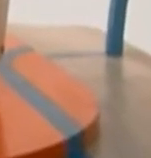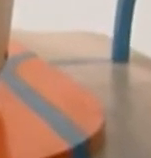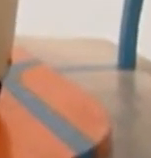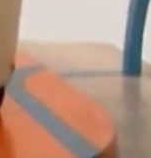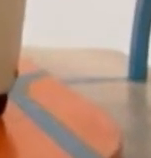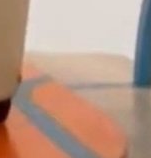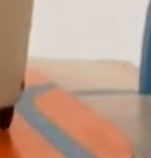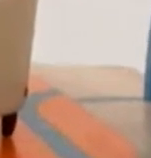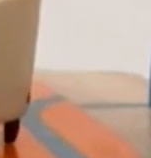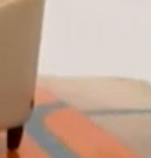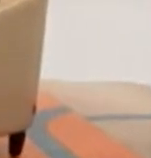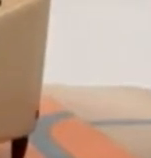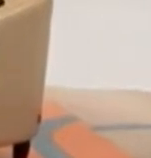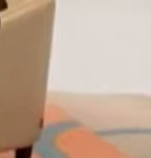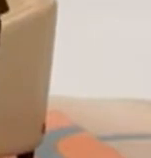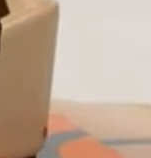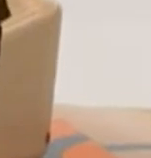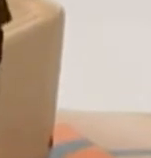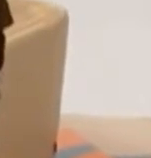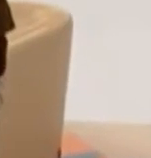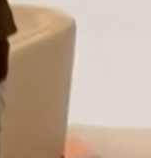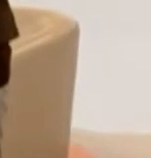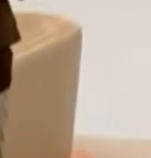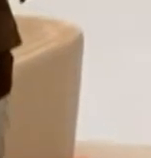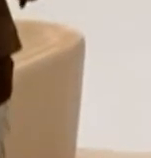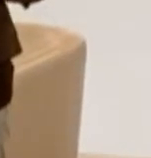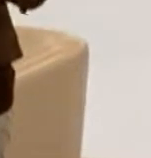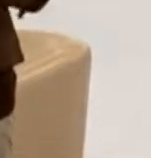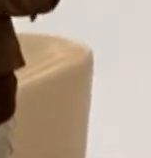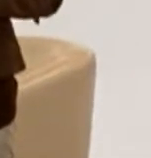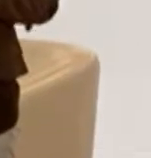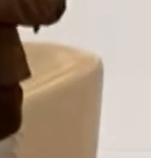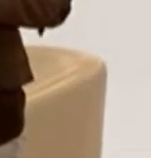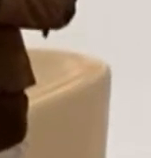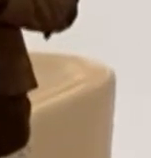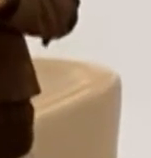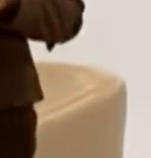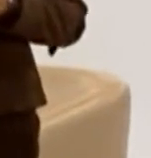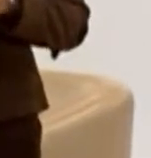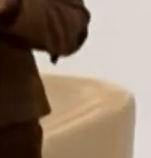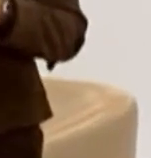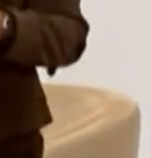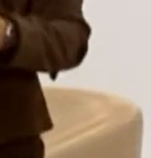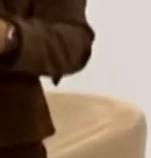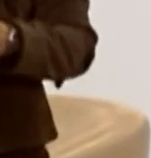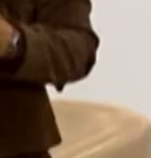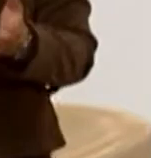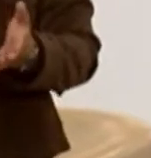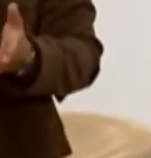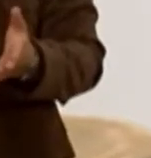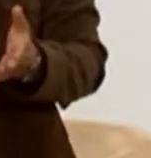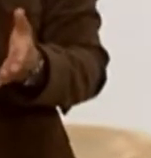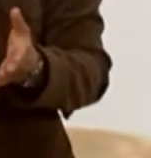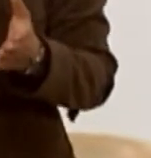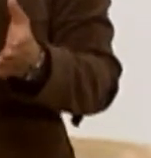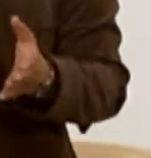¿qué tal? Esto es Tus Derechos, una iniciativa del Tribunal Constitucional que junto a TV Perú buscan precisamente eso, acercarle